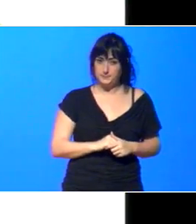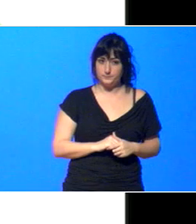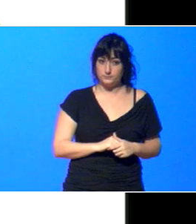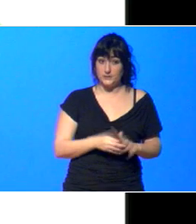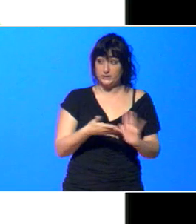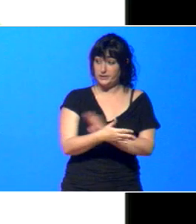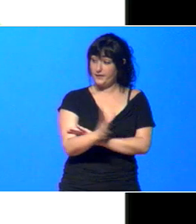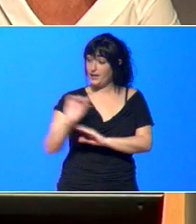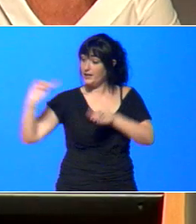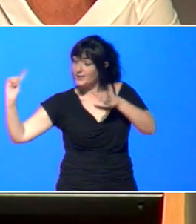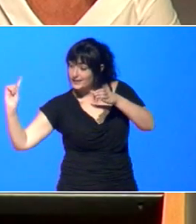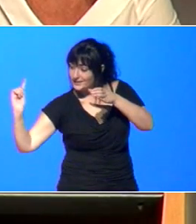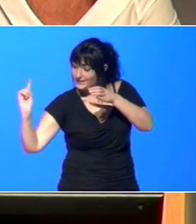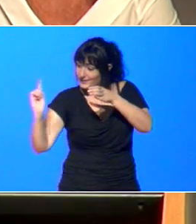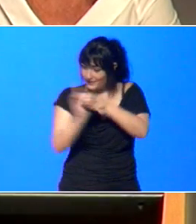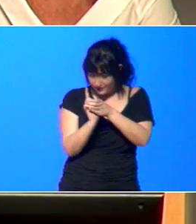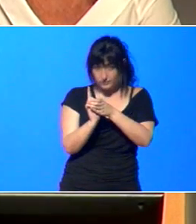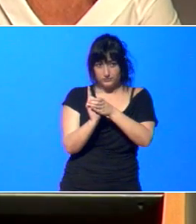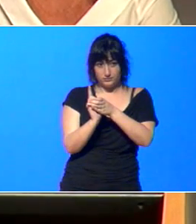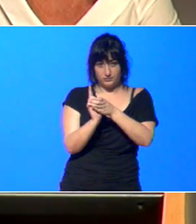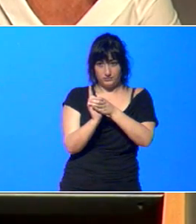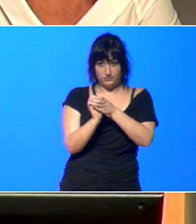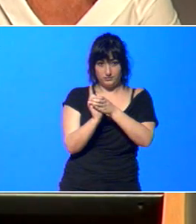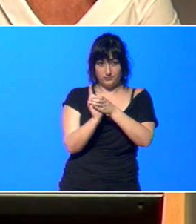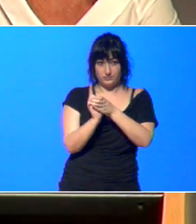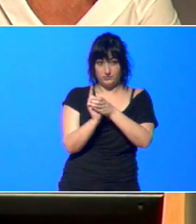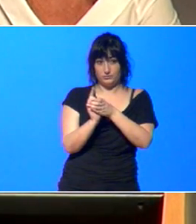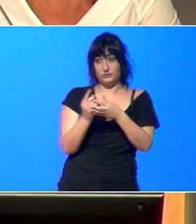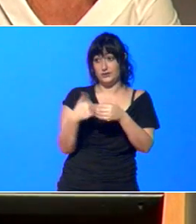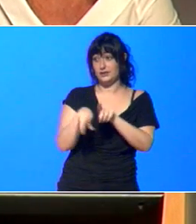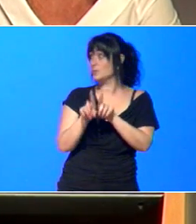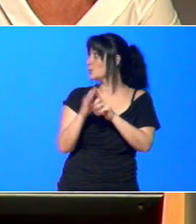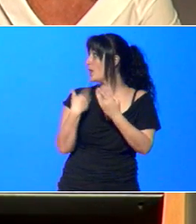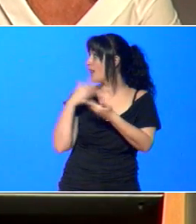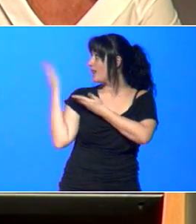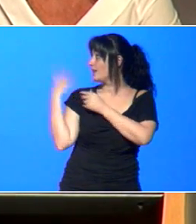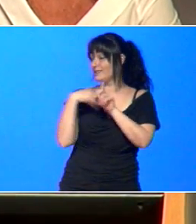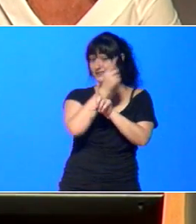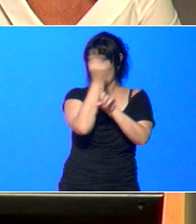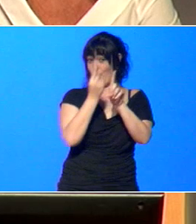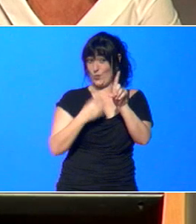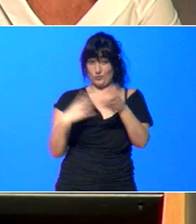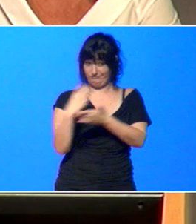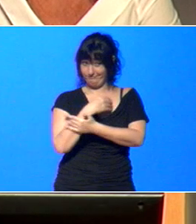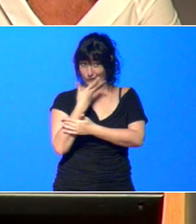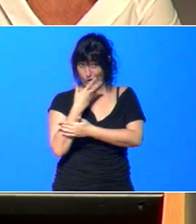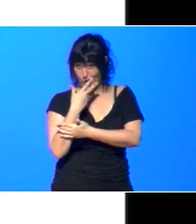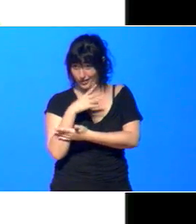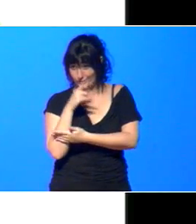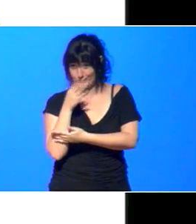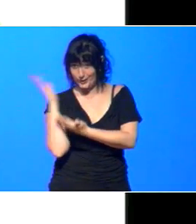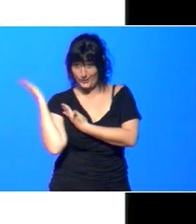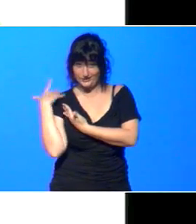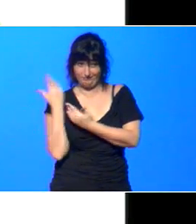es contener dentro de algo ya existente, con lo cual todos tenemos este dibujo que creo que conocemos todos, es como la lección número uno en